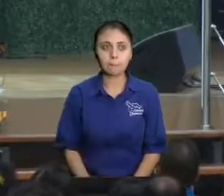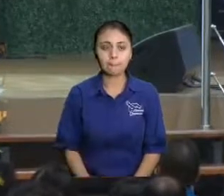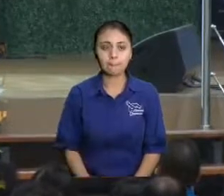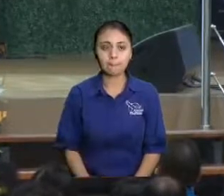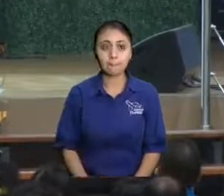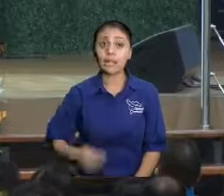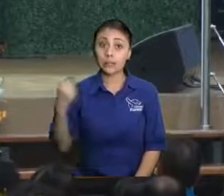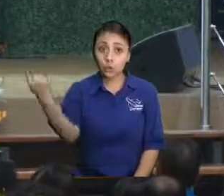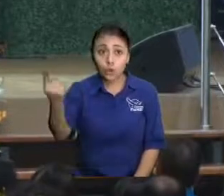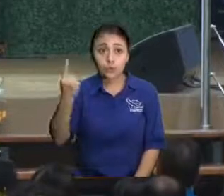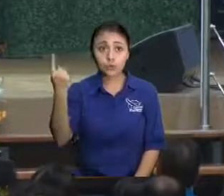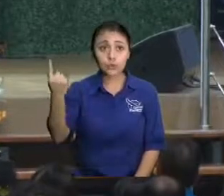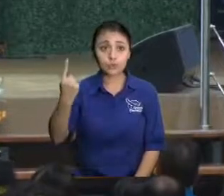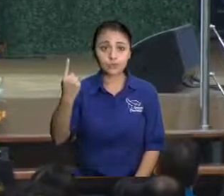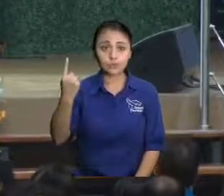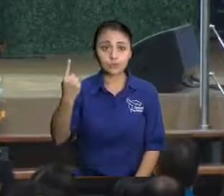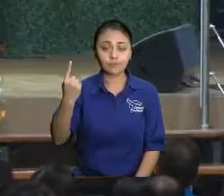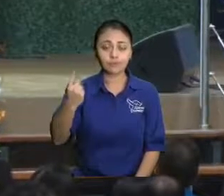David.